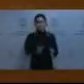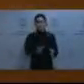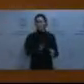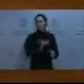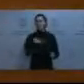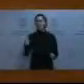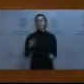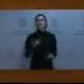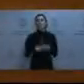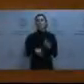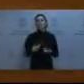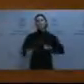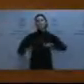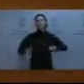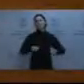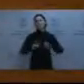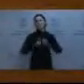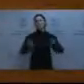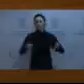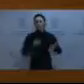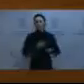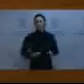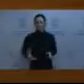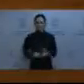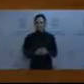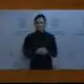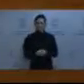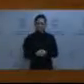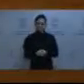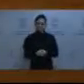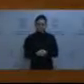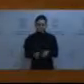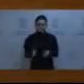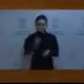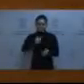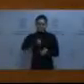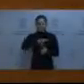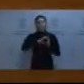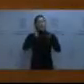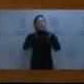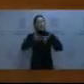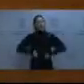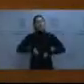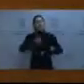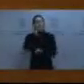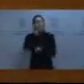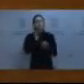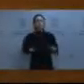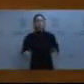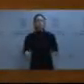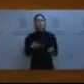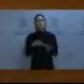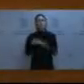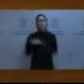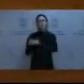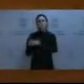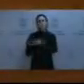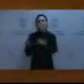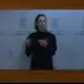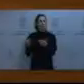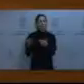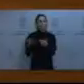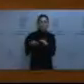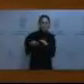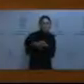los procesos de negociación empresarial. Estamos de acuerdo con que la interrumpibilidad es fundamental para